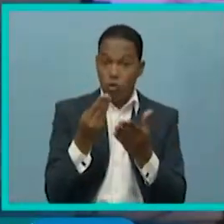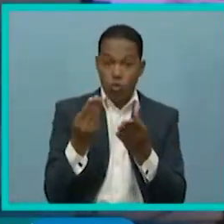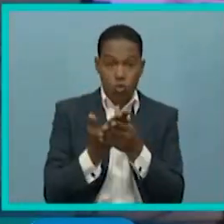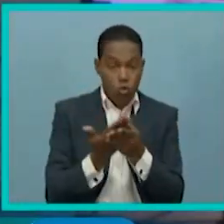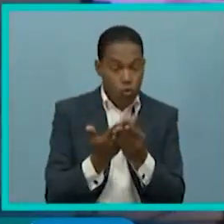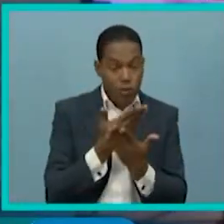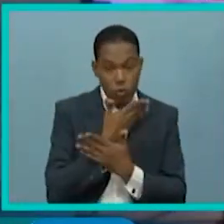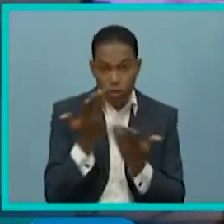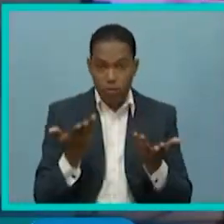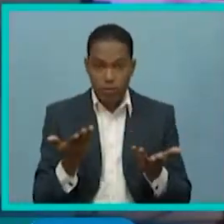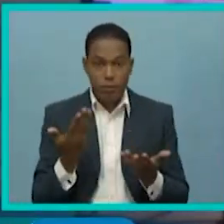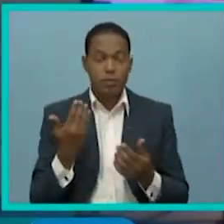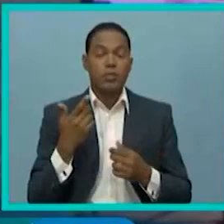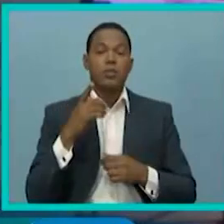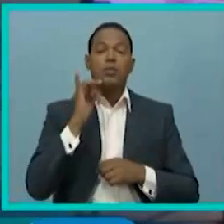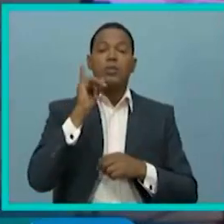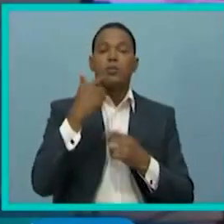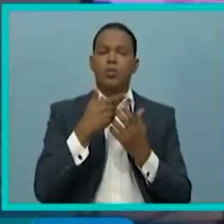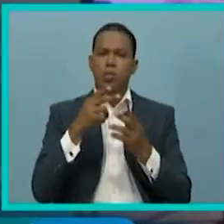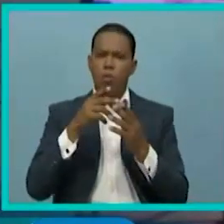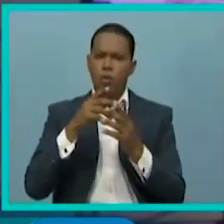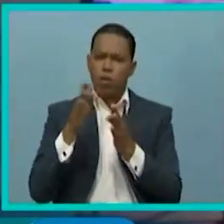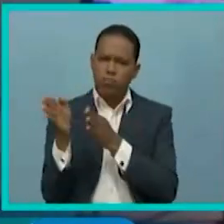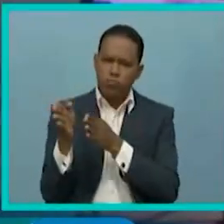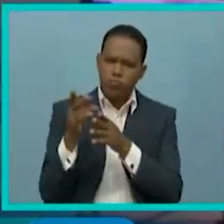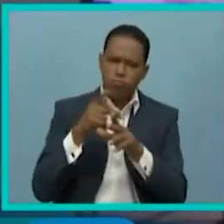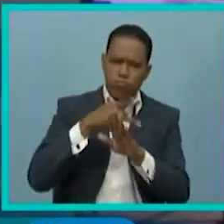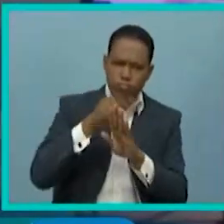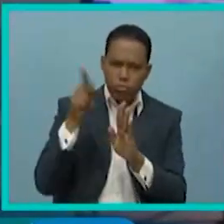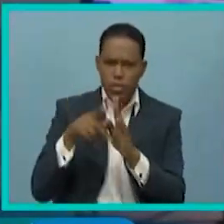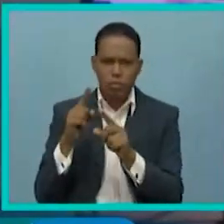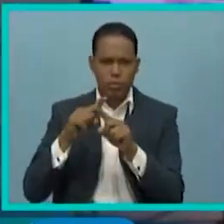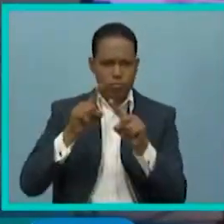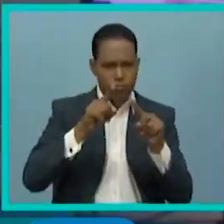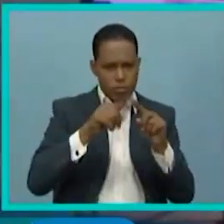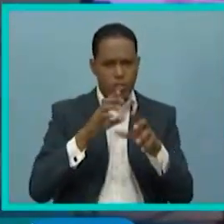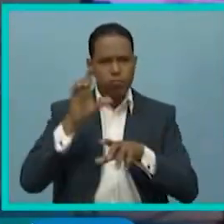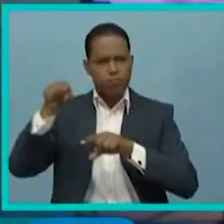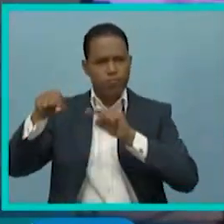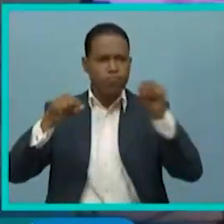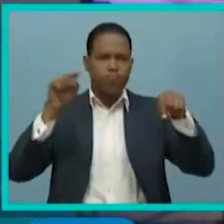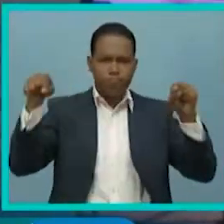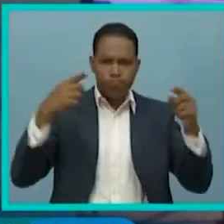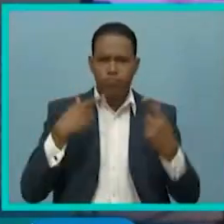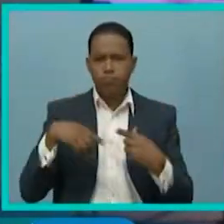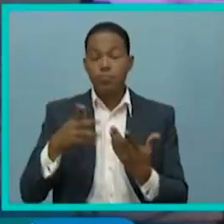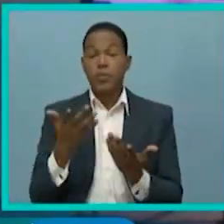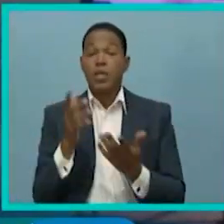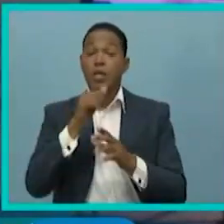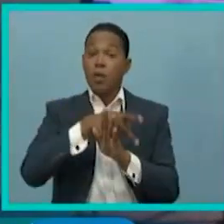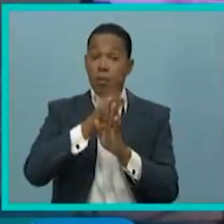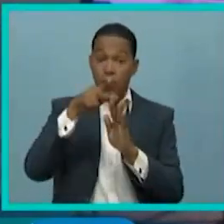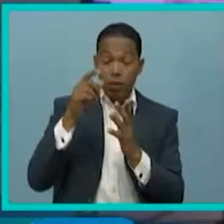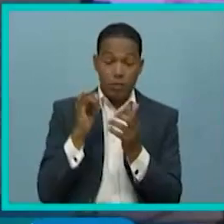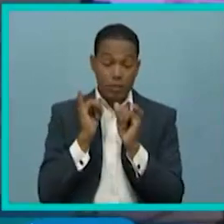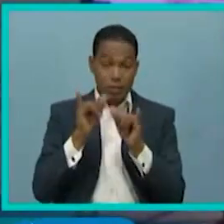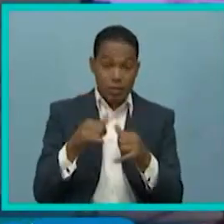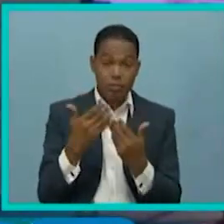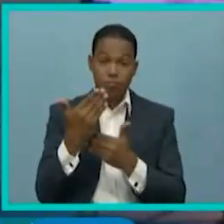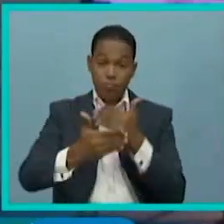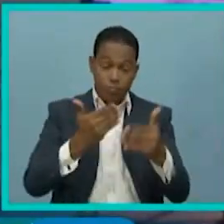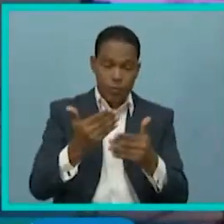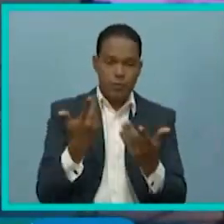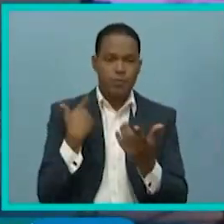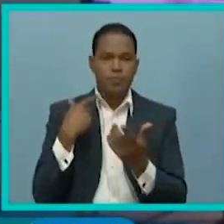últimos 8 días, durante operativos simultáneos realizados en distintos puntos de la geografía nacional. Durante los operativos de interdicción migratoria